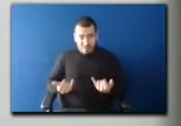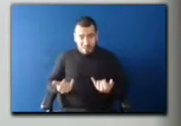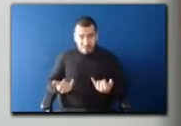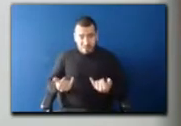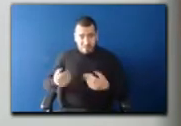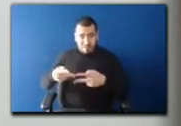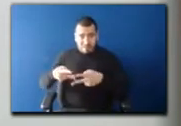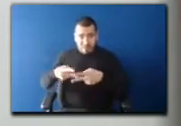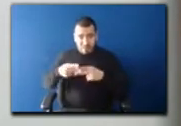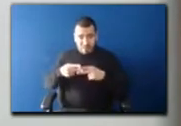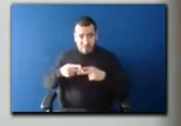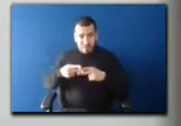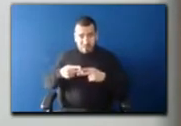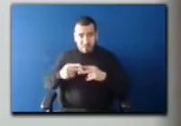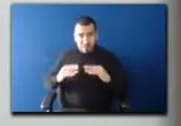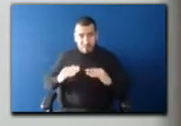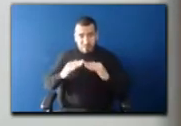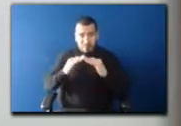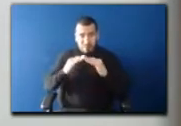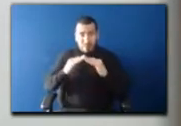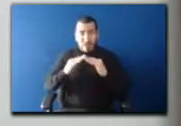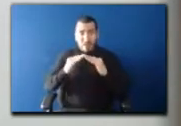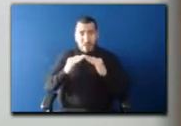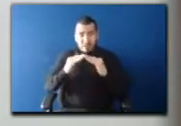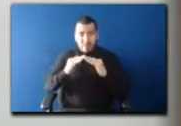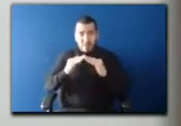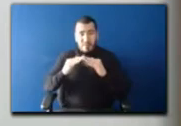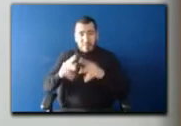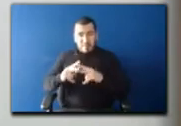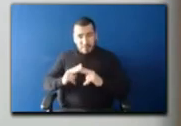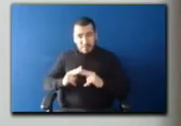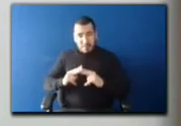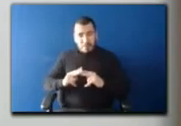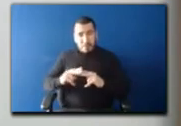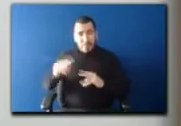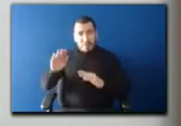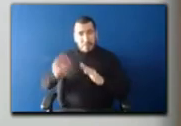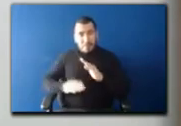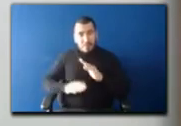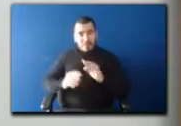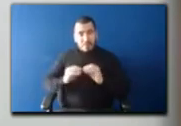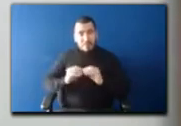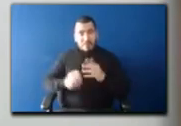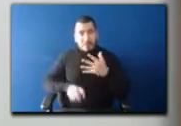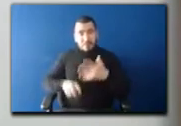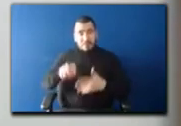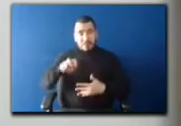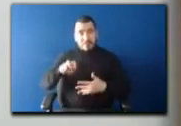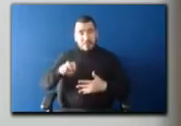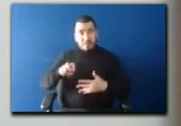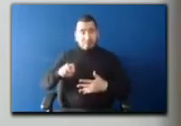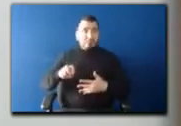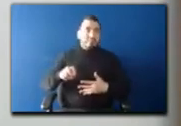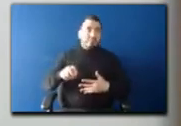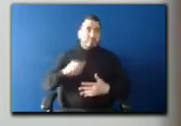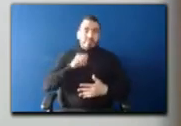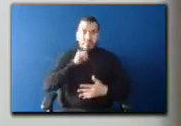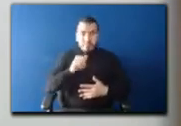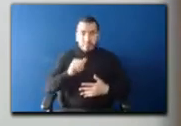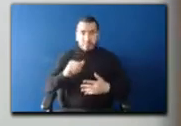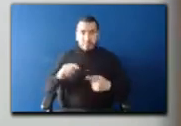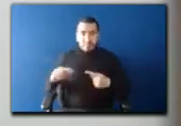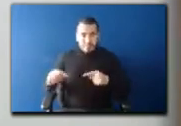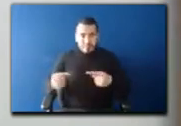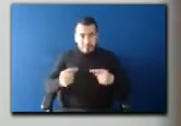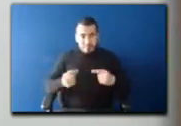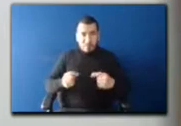más baja en toda su historia. Que es que el nivel es alto. Bueno, discutamos y si con otros países, pero hoy realmente hay